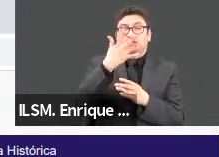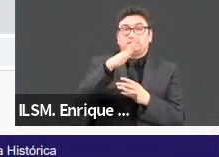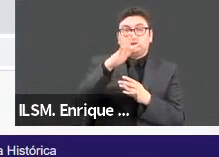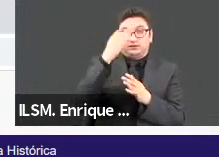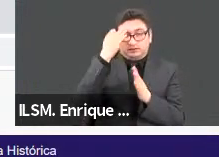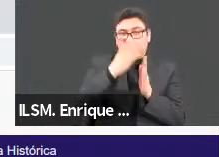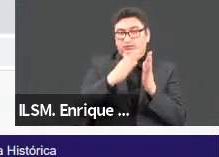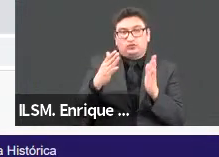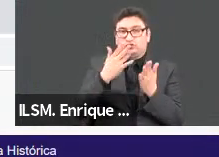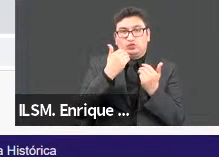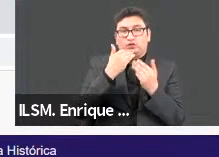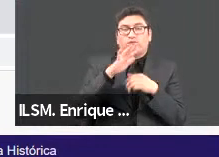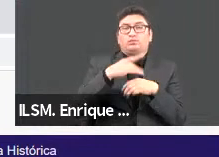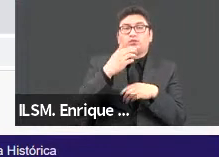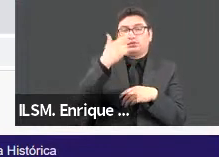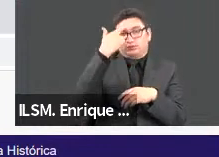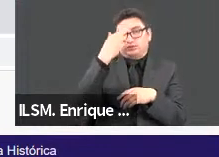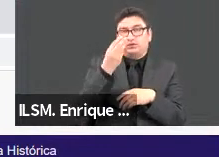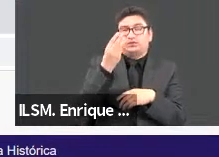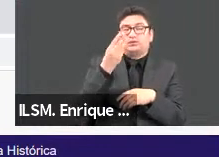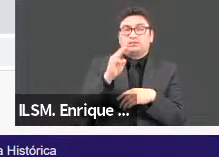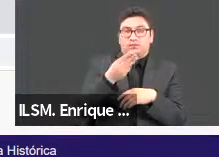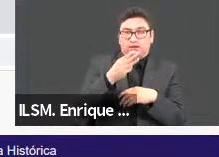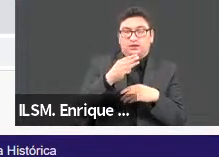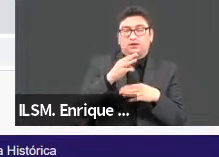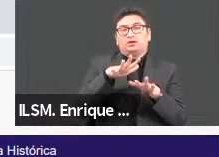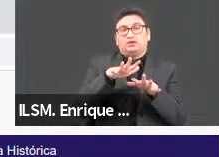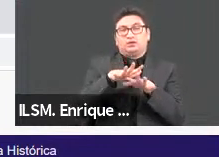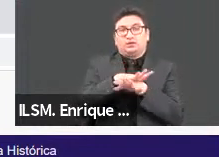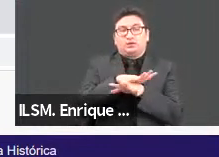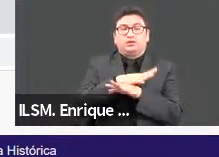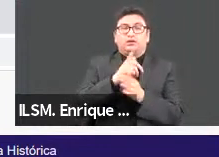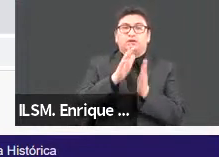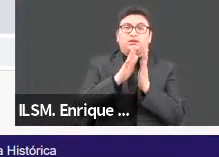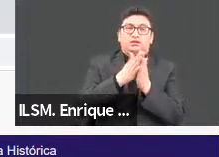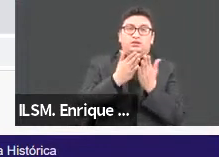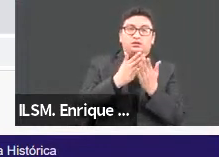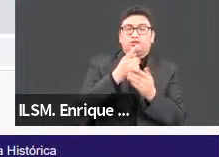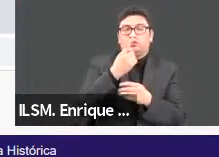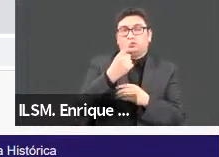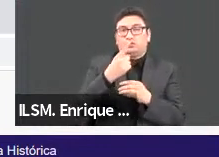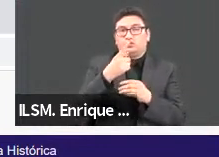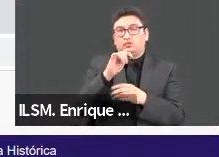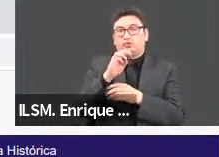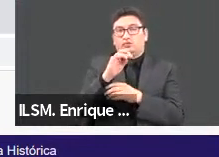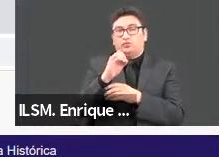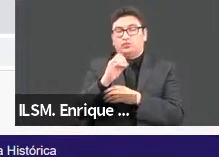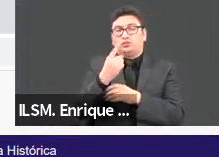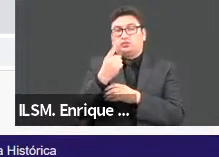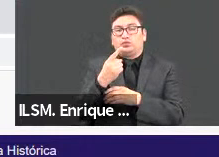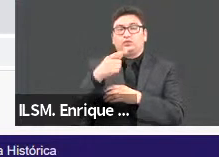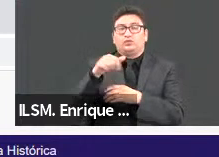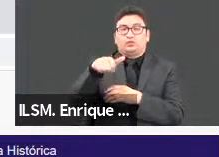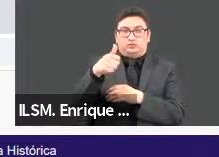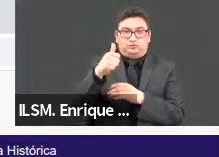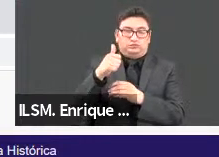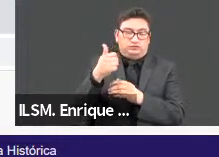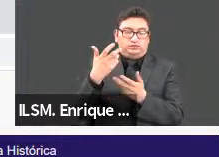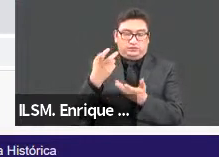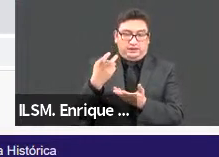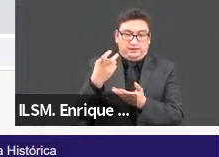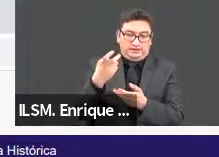porque a partir de mayo ya la Gaceta salió libro 1, tomo 1, 11ª época de este año,